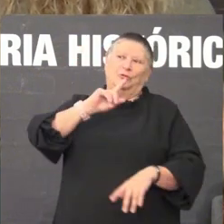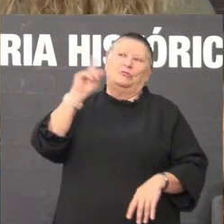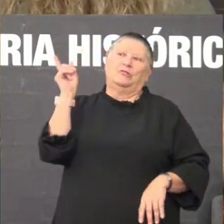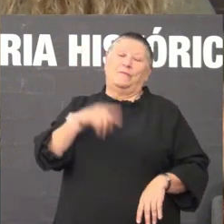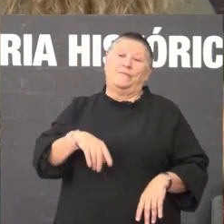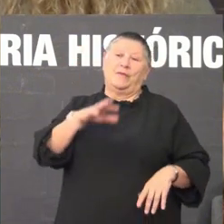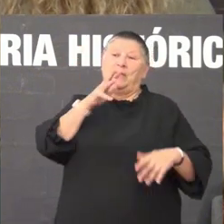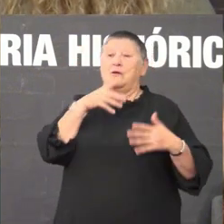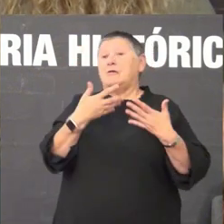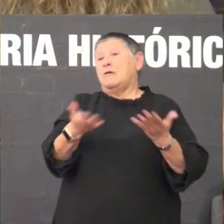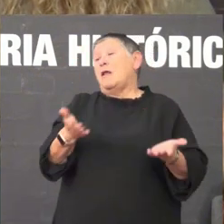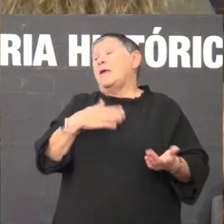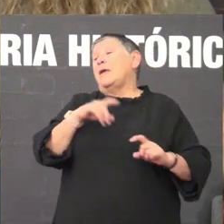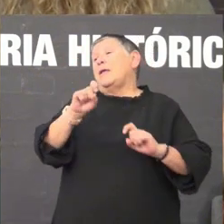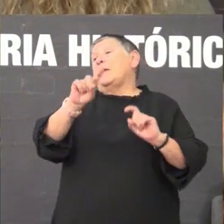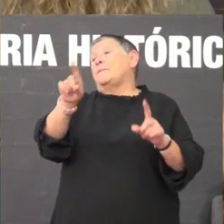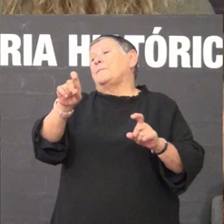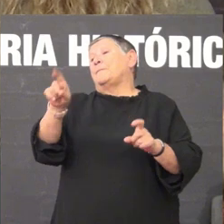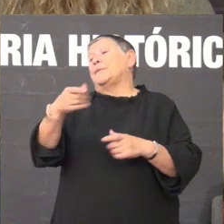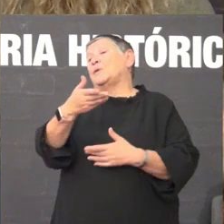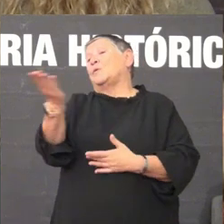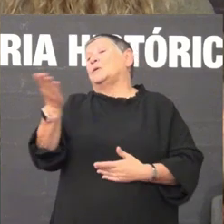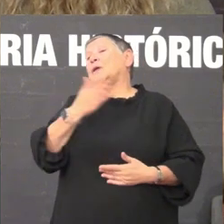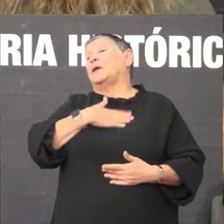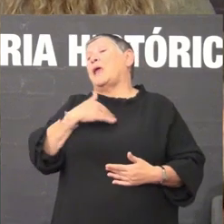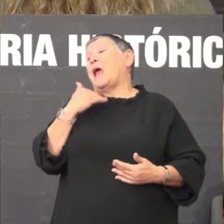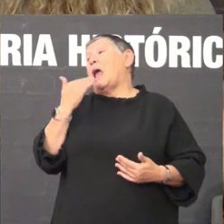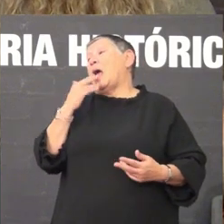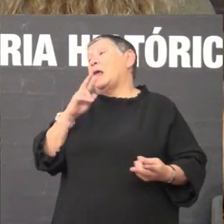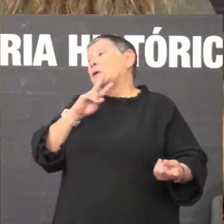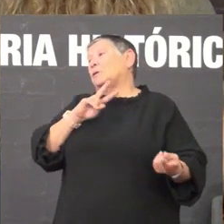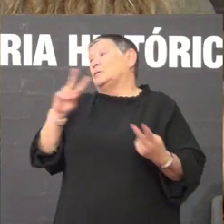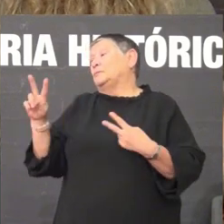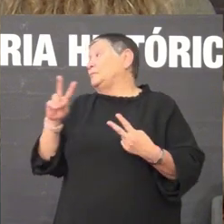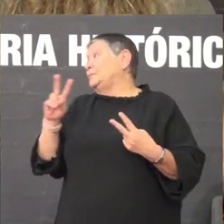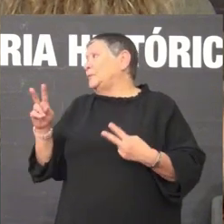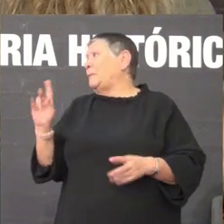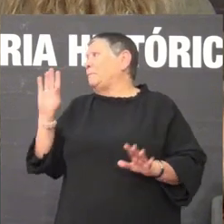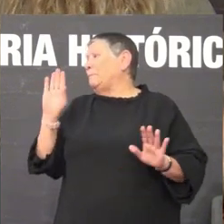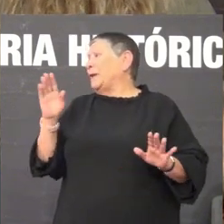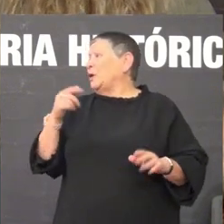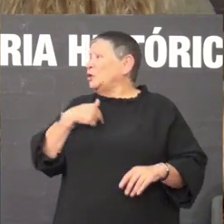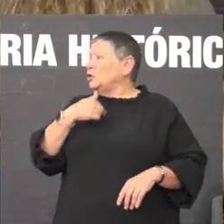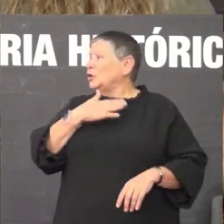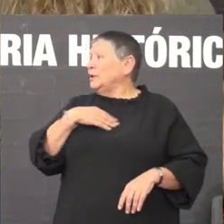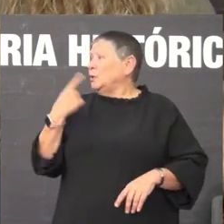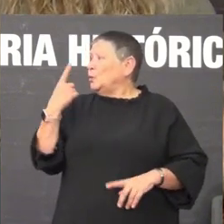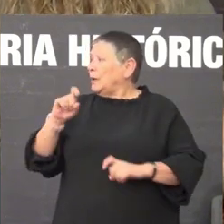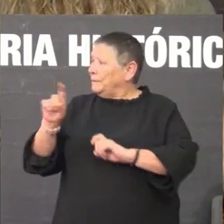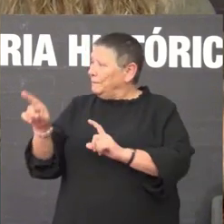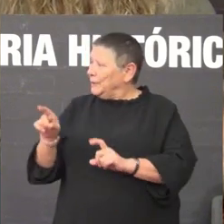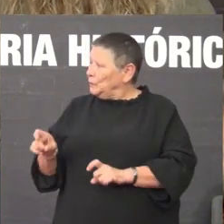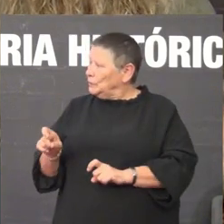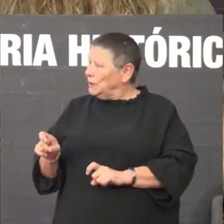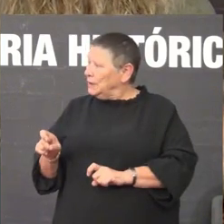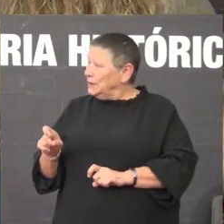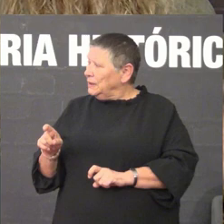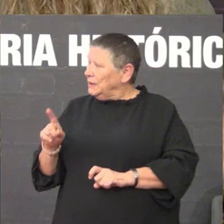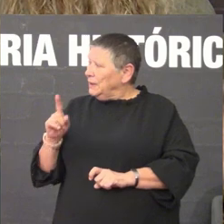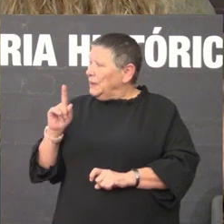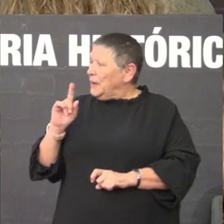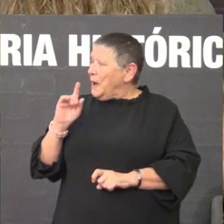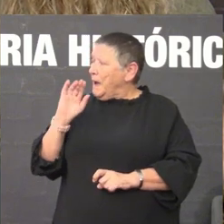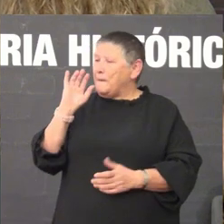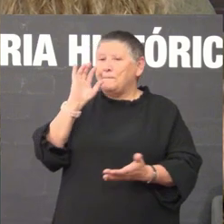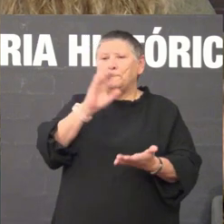de preguntas, queda de preguntas para quen queira trasladar algunha cuestión, pero a min gustaríame preguntarche que país crees que foi